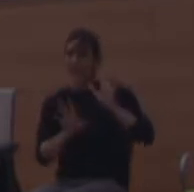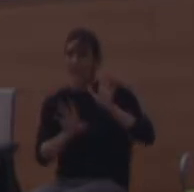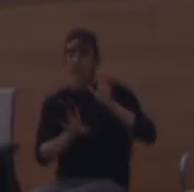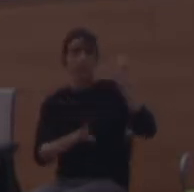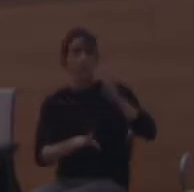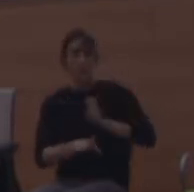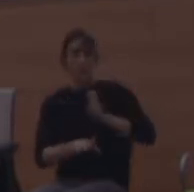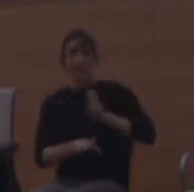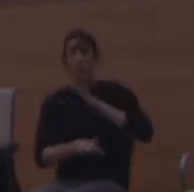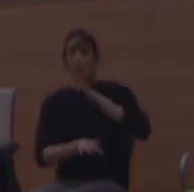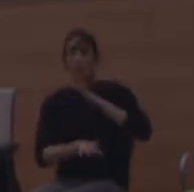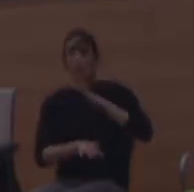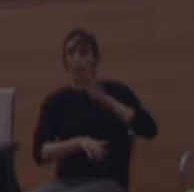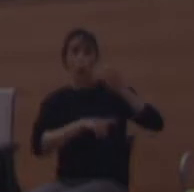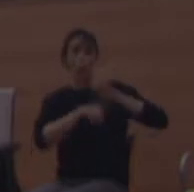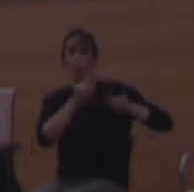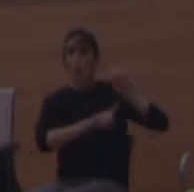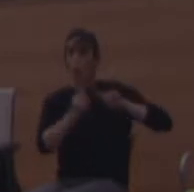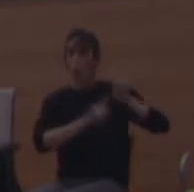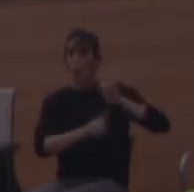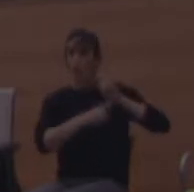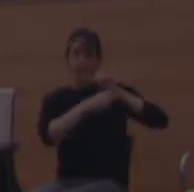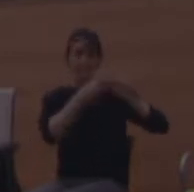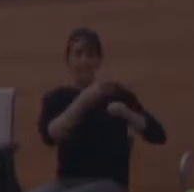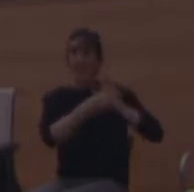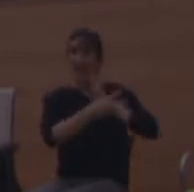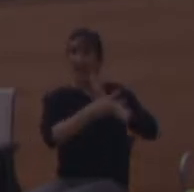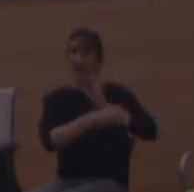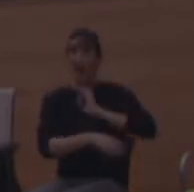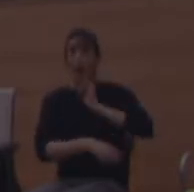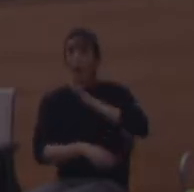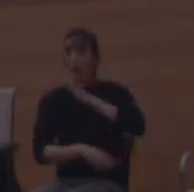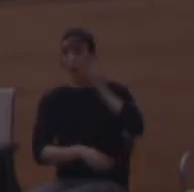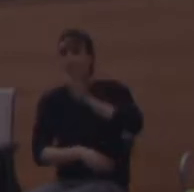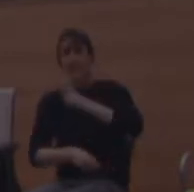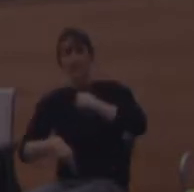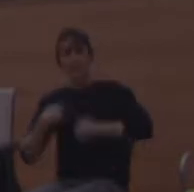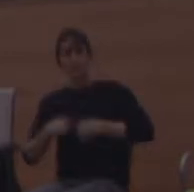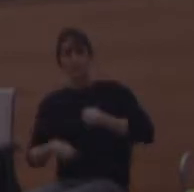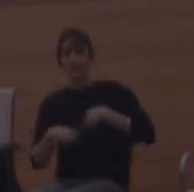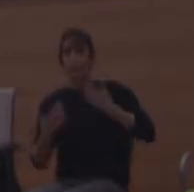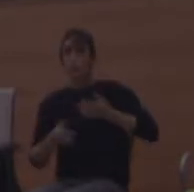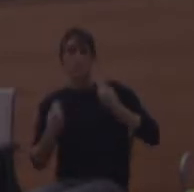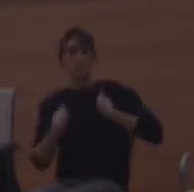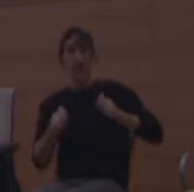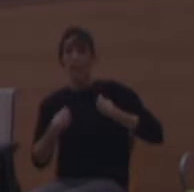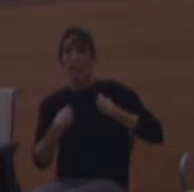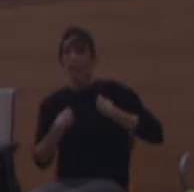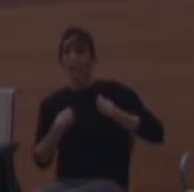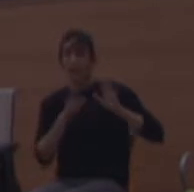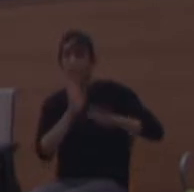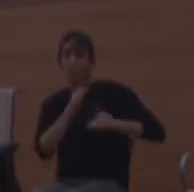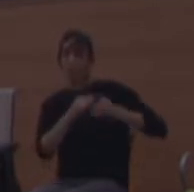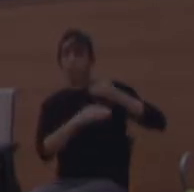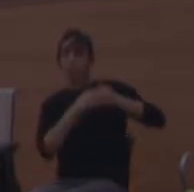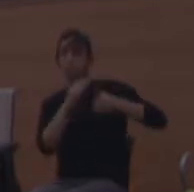neuropáticas como vasculares, que en mayor o menor grado se van a presentar a lo largo de la vida de nuestros pacientes con diabetes.